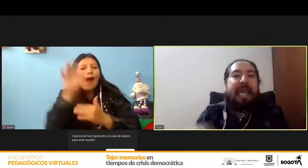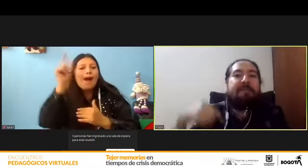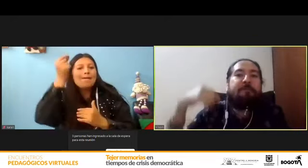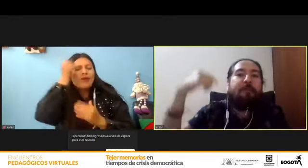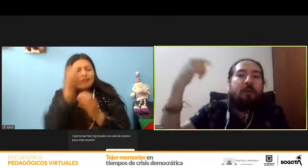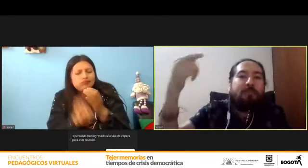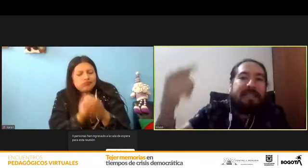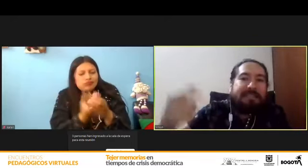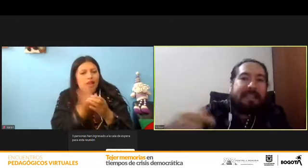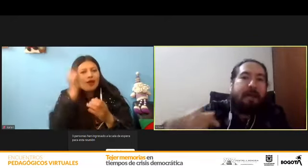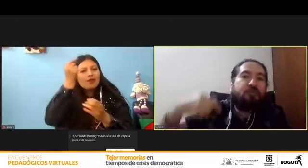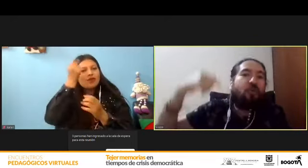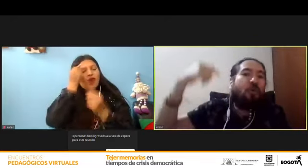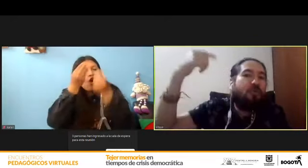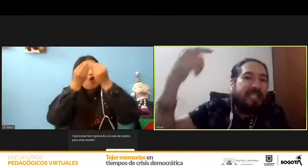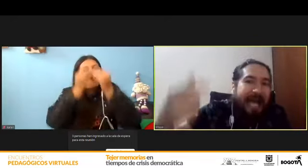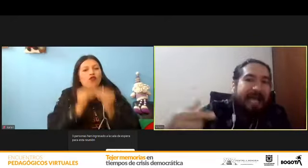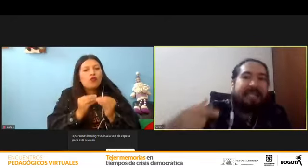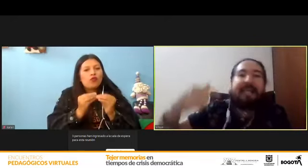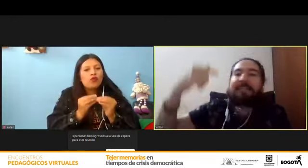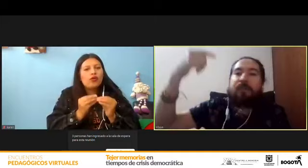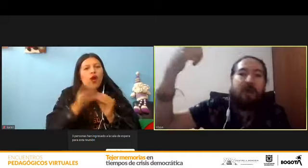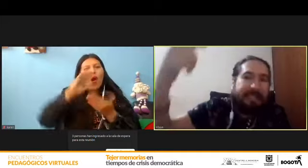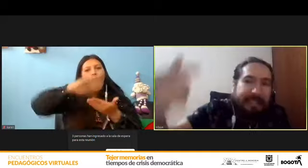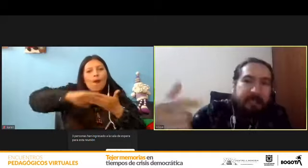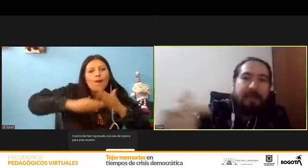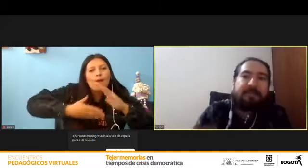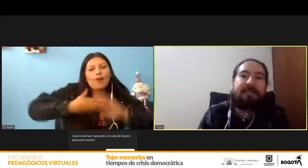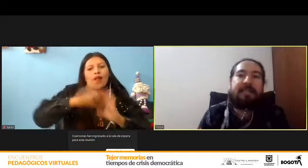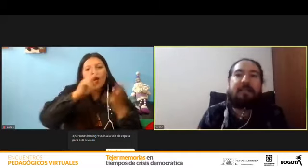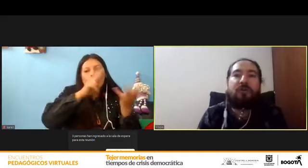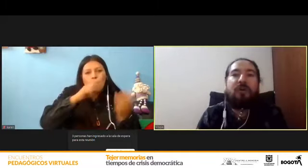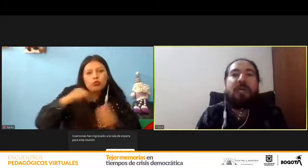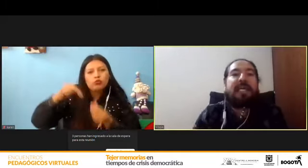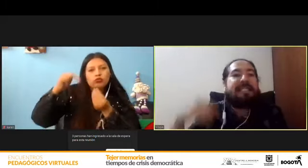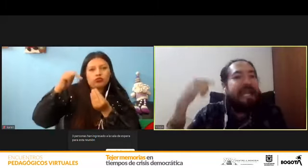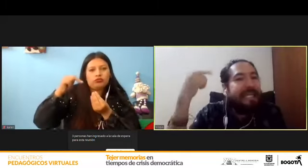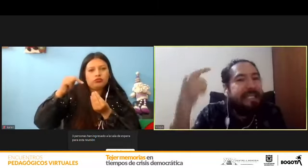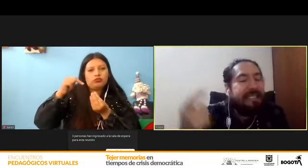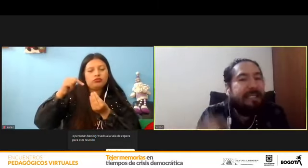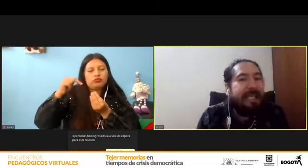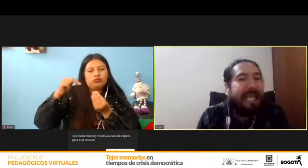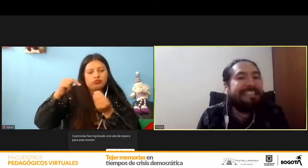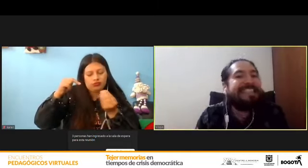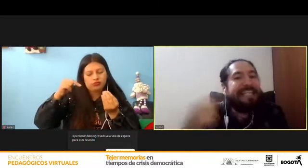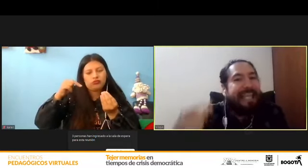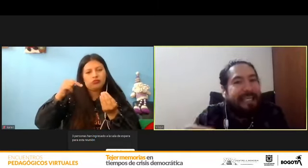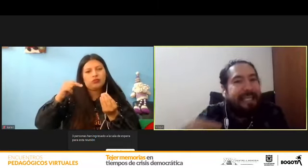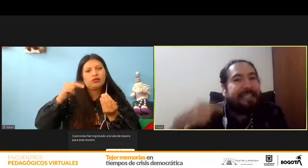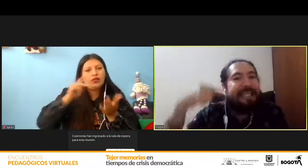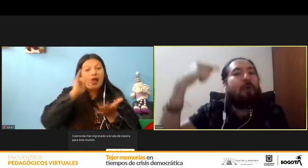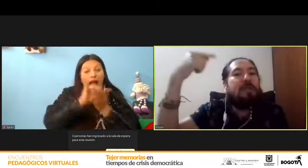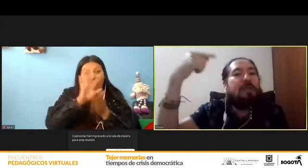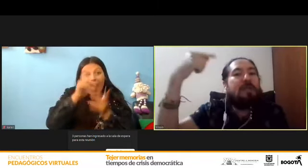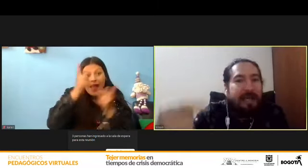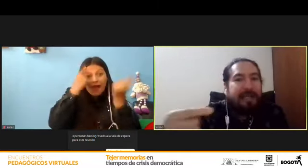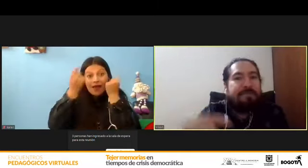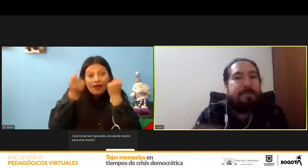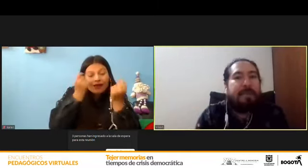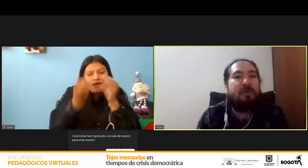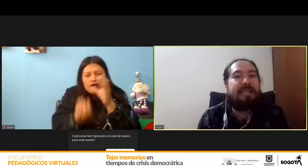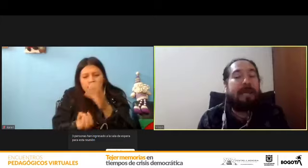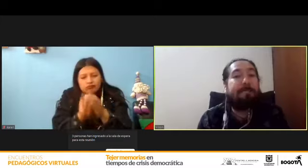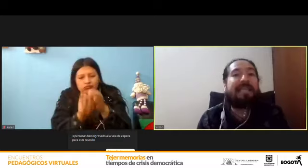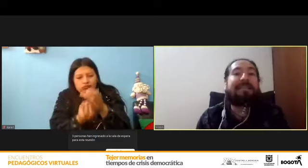en formas, digamos, comunitarias, educativas, ¿cierto? ya que dicha estrategia de cultivar